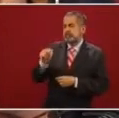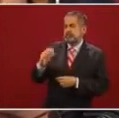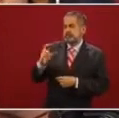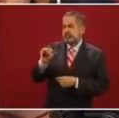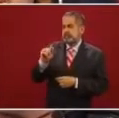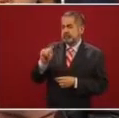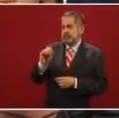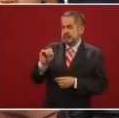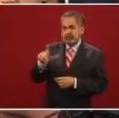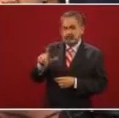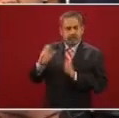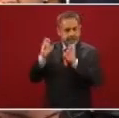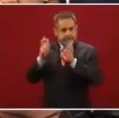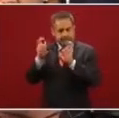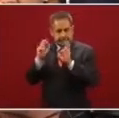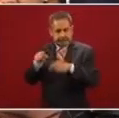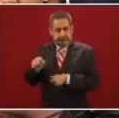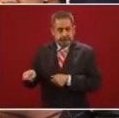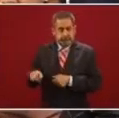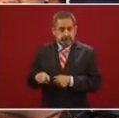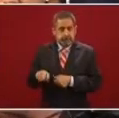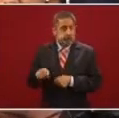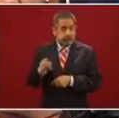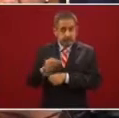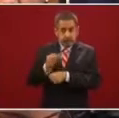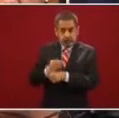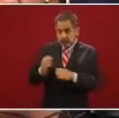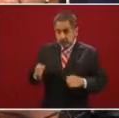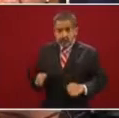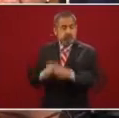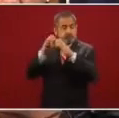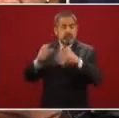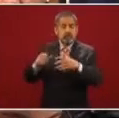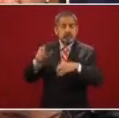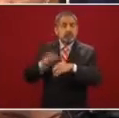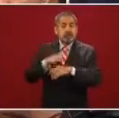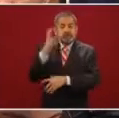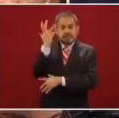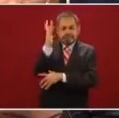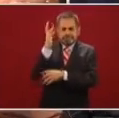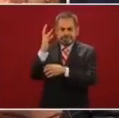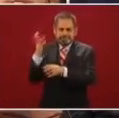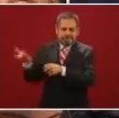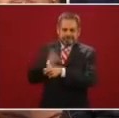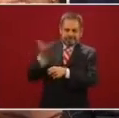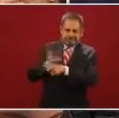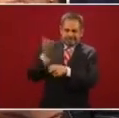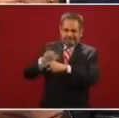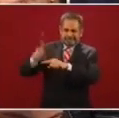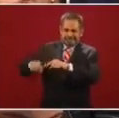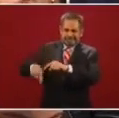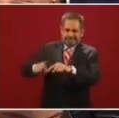Chiapas. Hay una emergencia ahorita porque hay una deforestación tremenda con todas